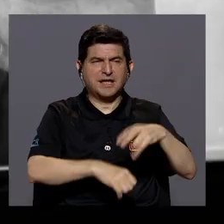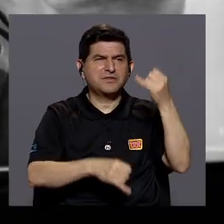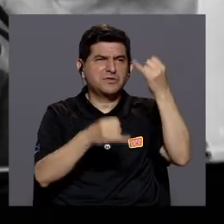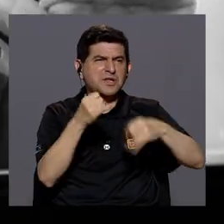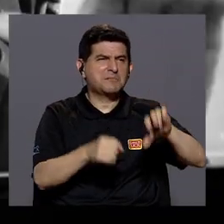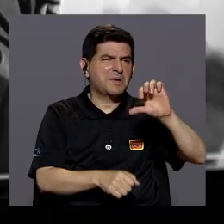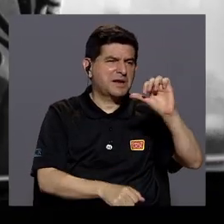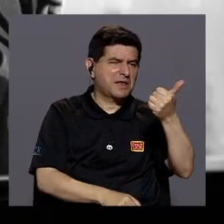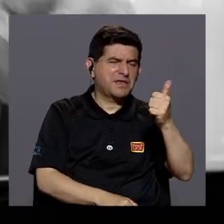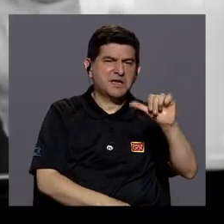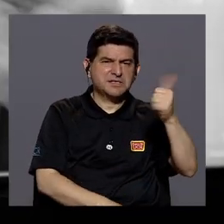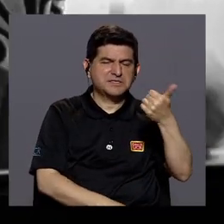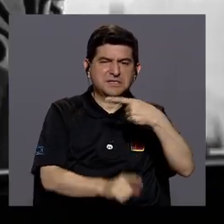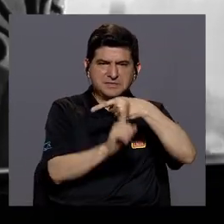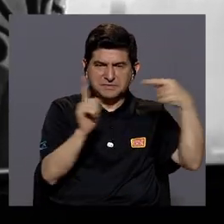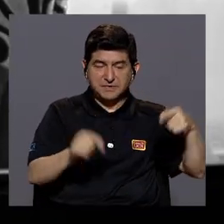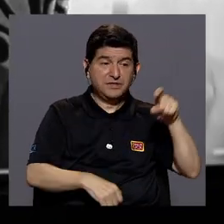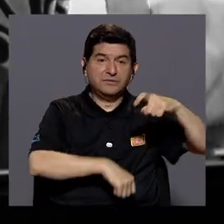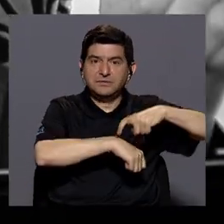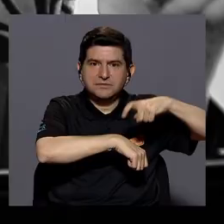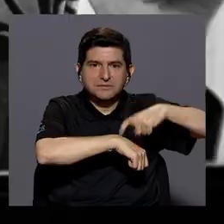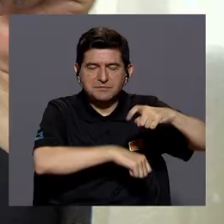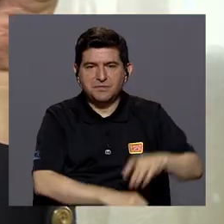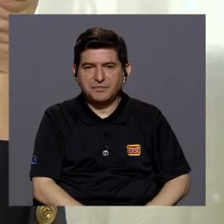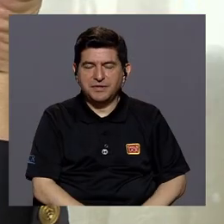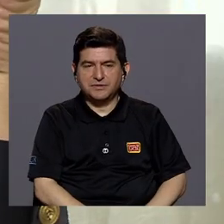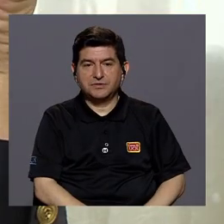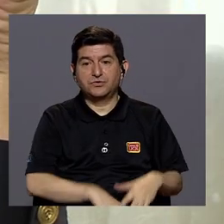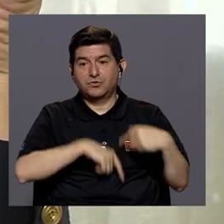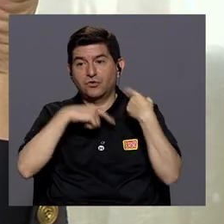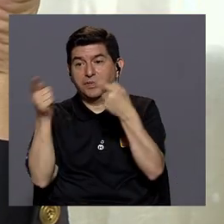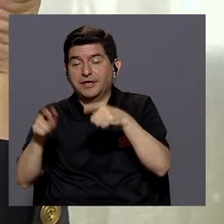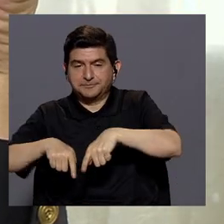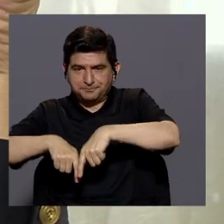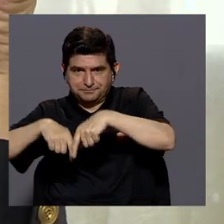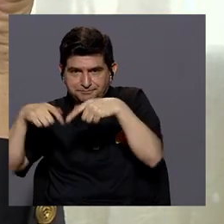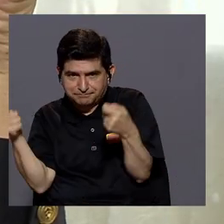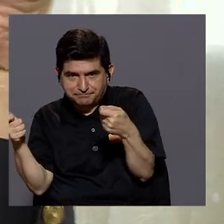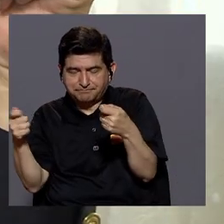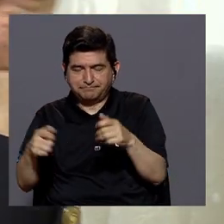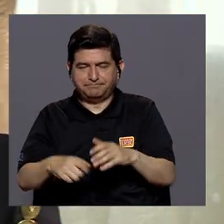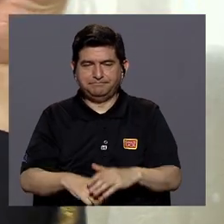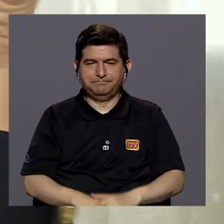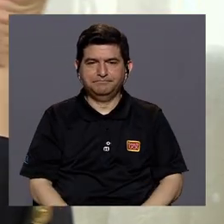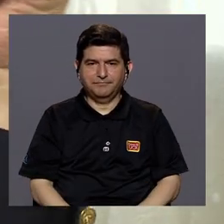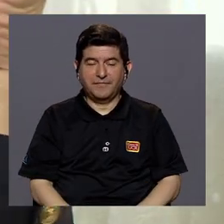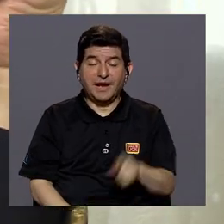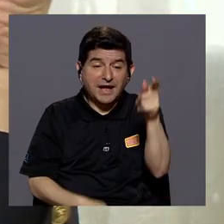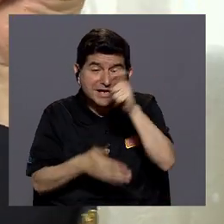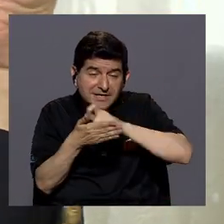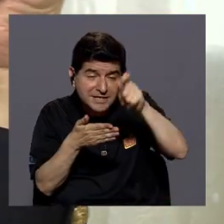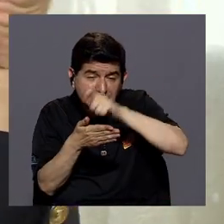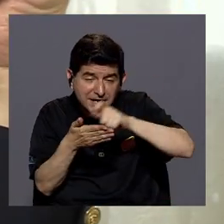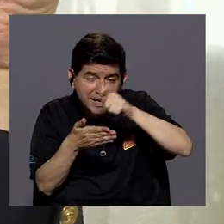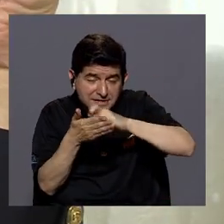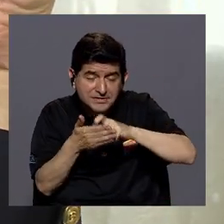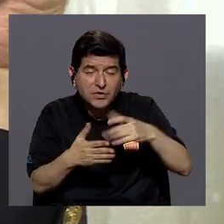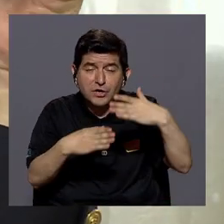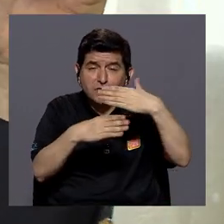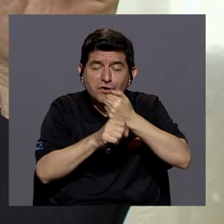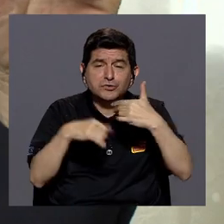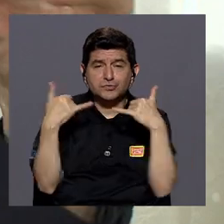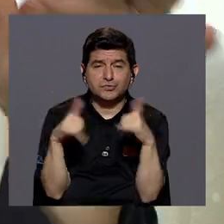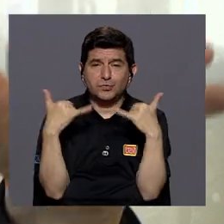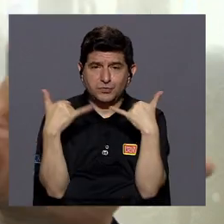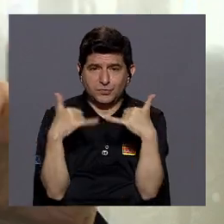y media. A esa hora nos íbamos al periódico a escribir la reseña del partido